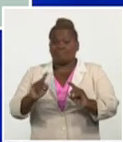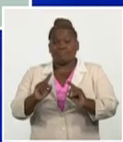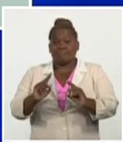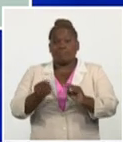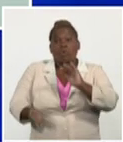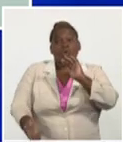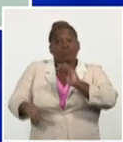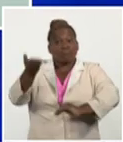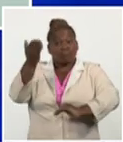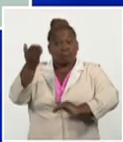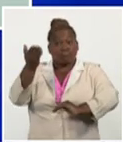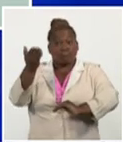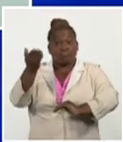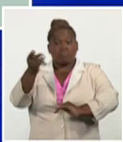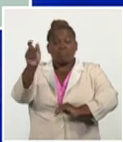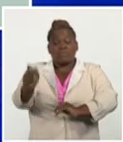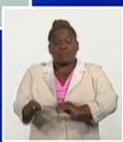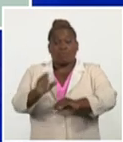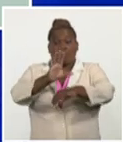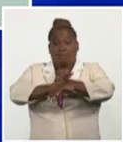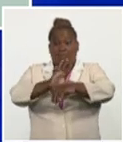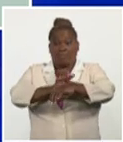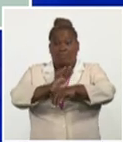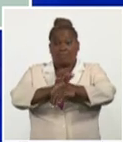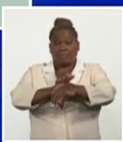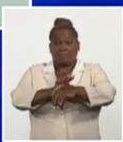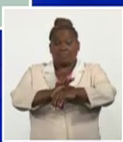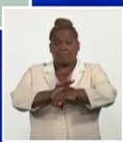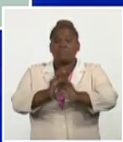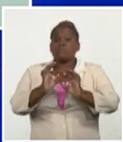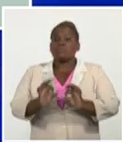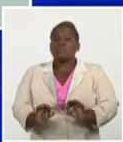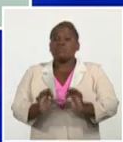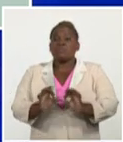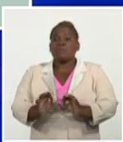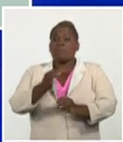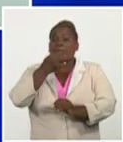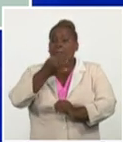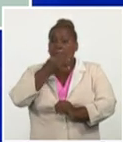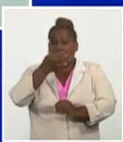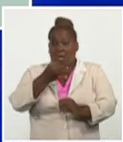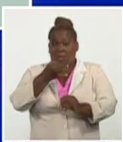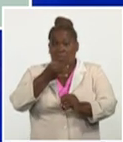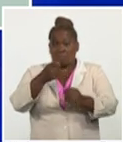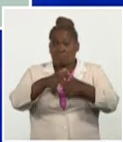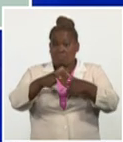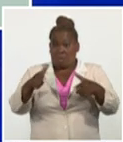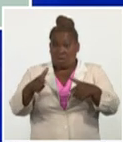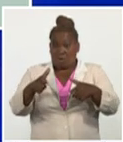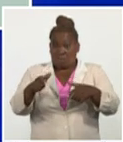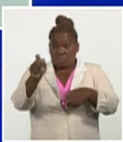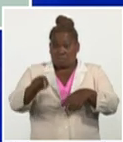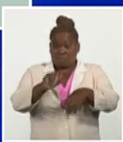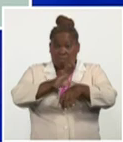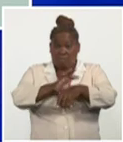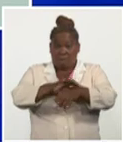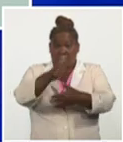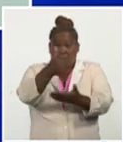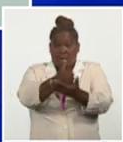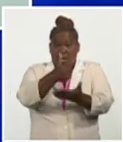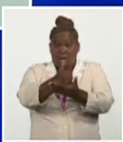elevada. Como hemos dicho siempre, la mayor transmisión en el municipio cabecera, Camagüey con 20